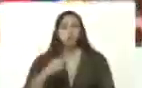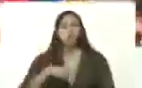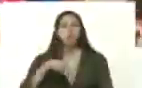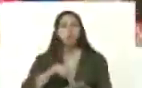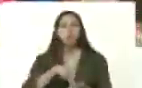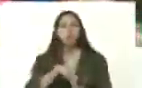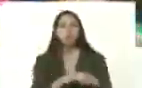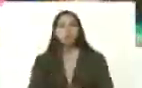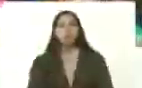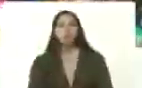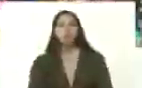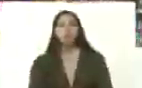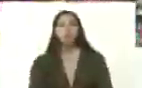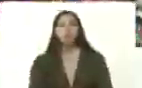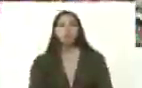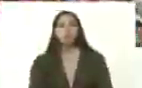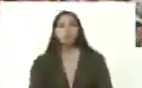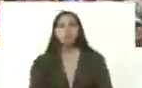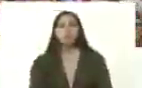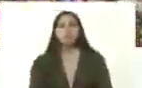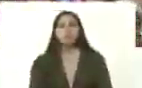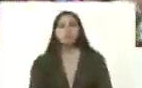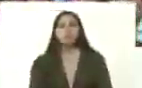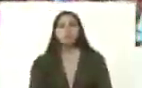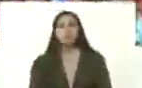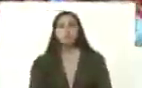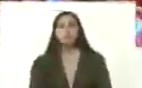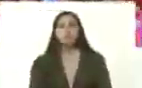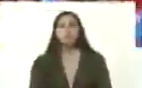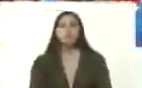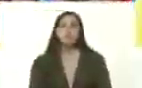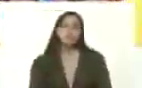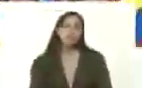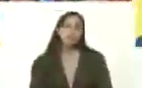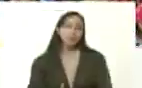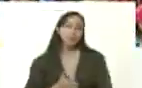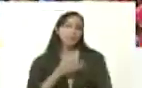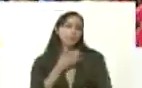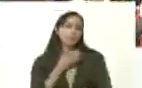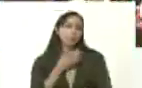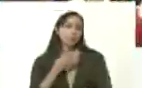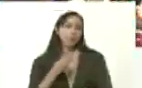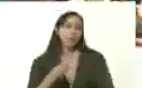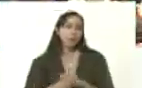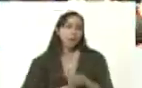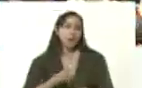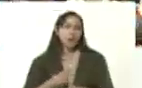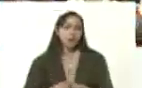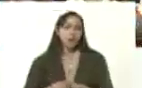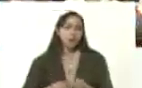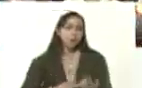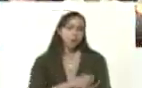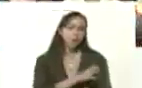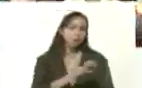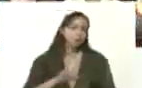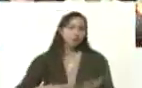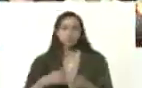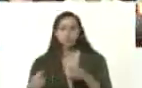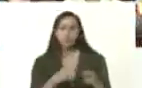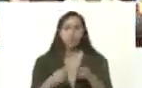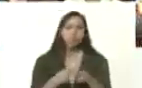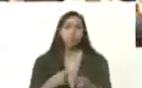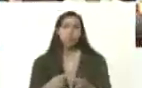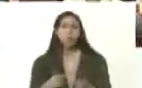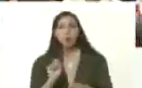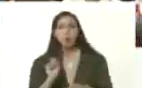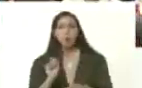Y no es porque seamos que nos encante hacernos daño, que nos encante